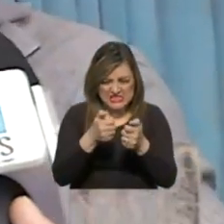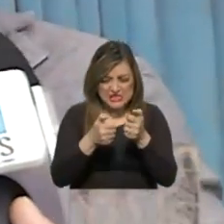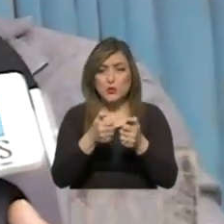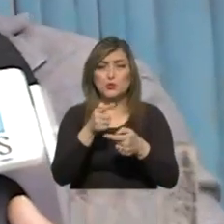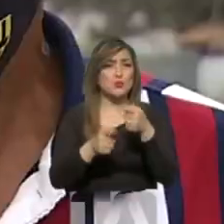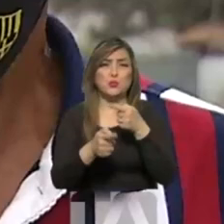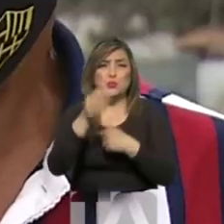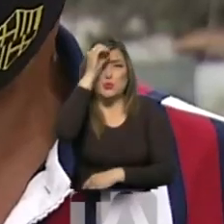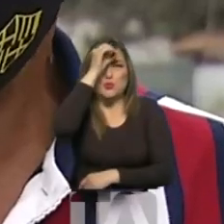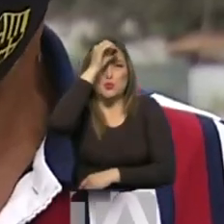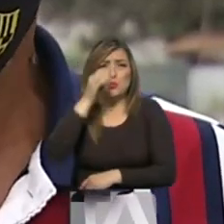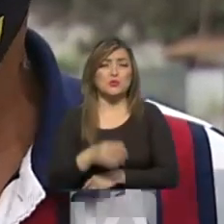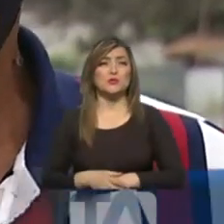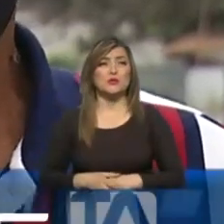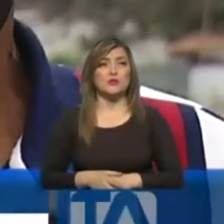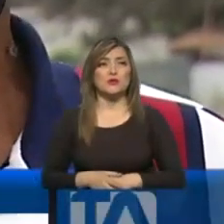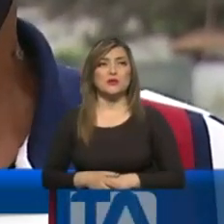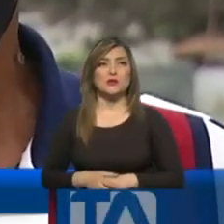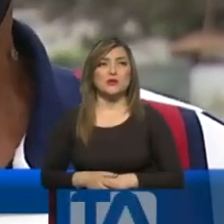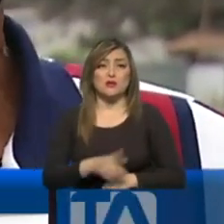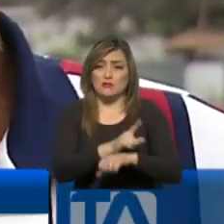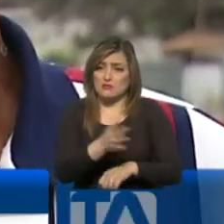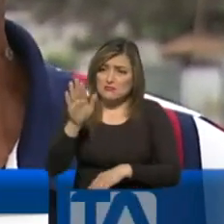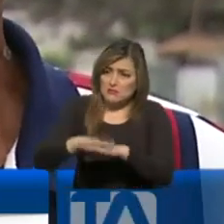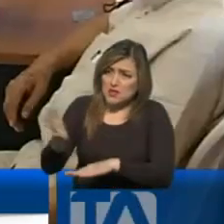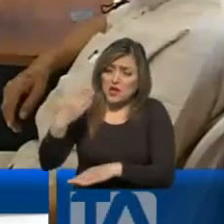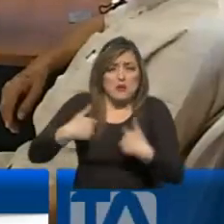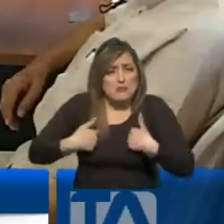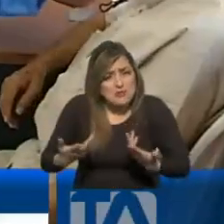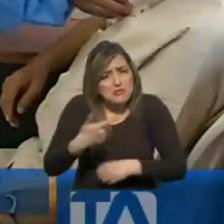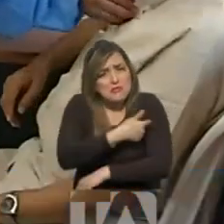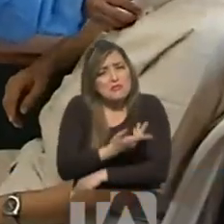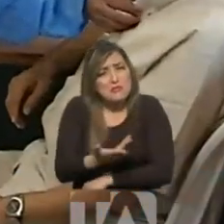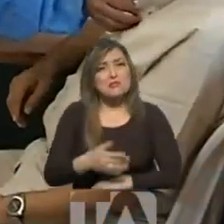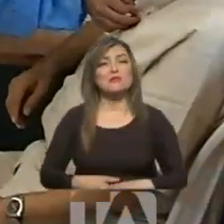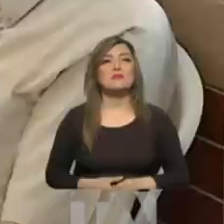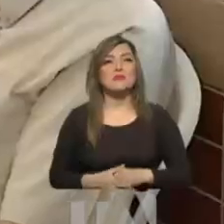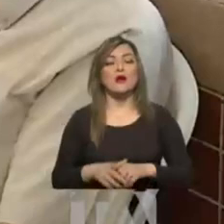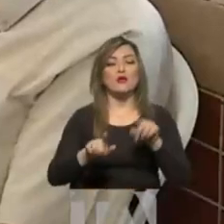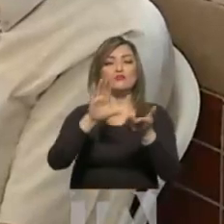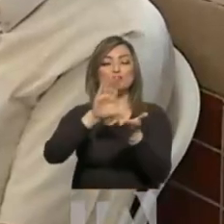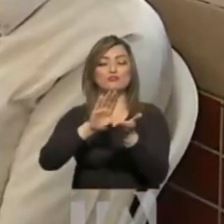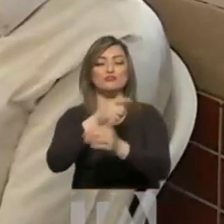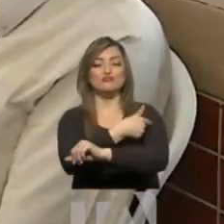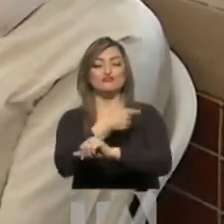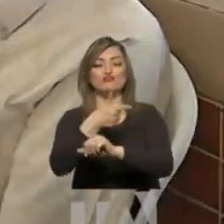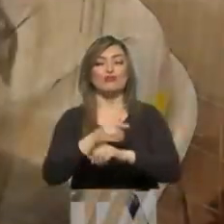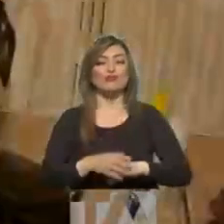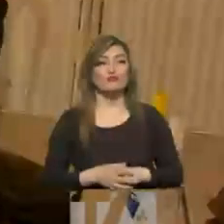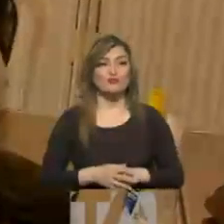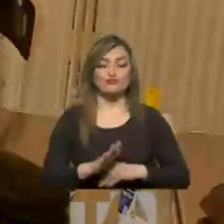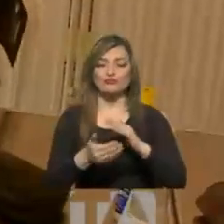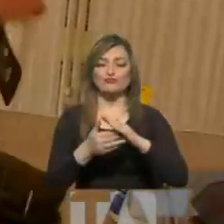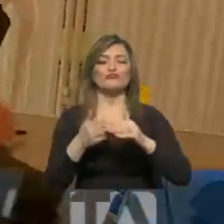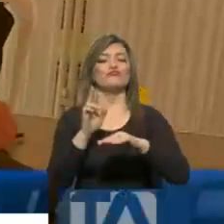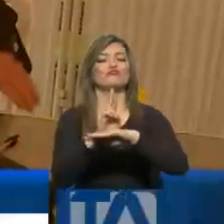Un teléfono peor. Ya no depende de mí, pero ya dependen de ellos que ellos me llamen. Esto mientras algunos centros de vacunación son subutilizados.